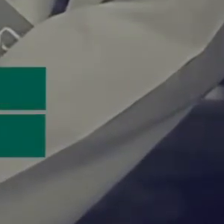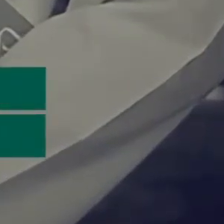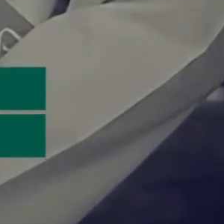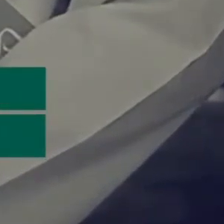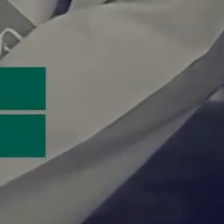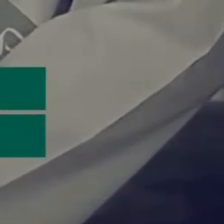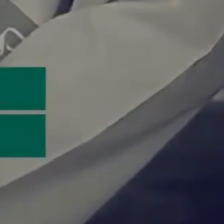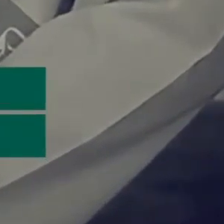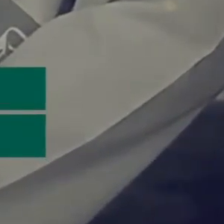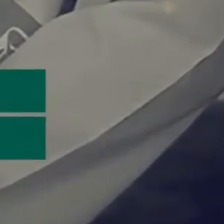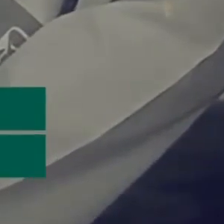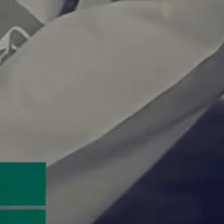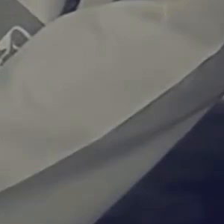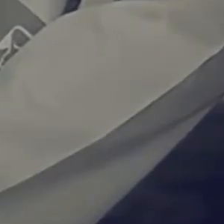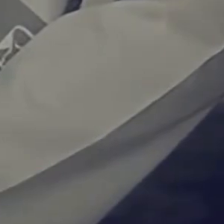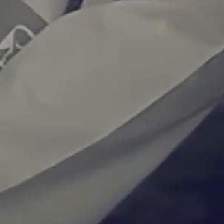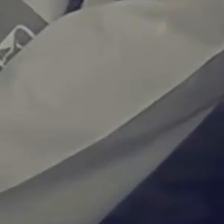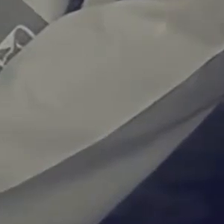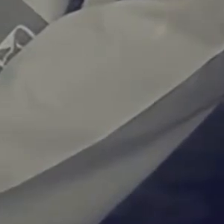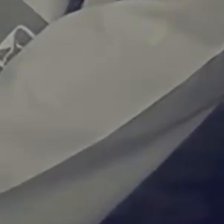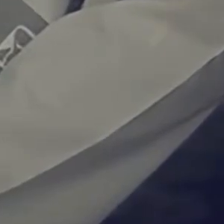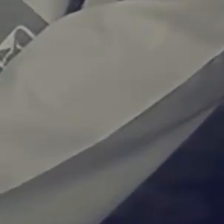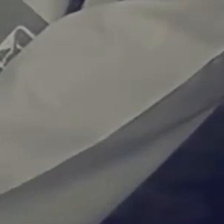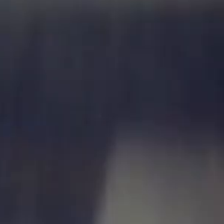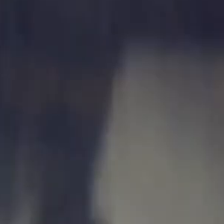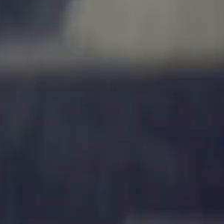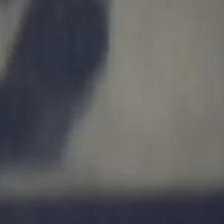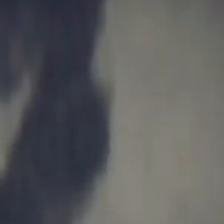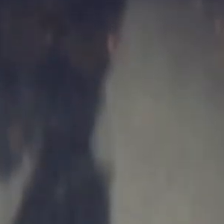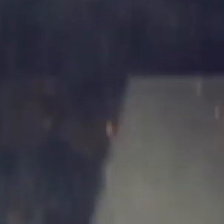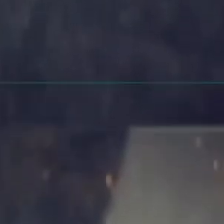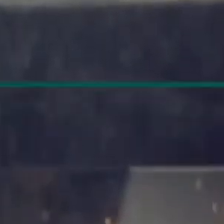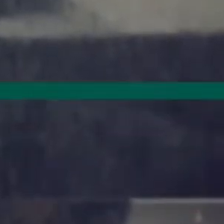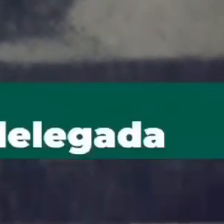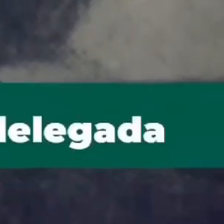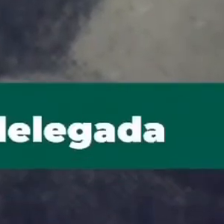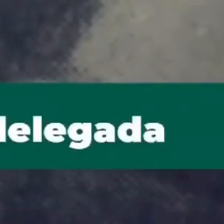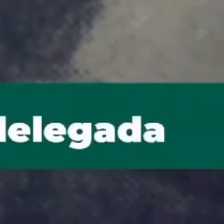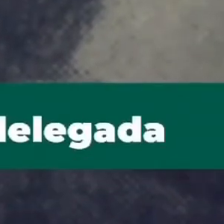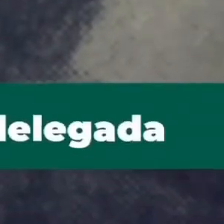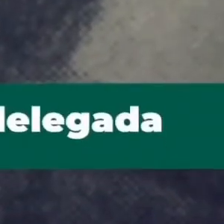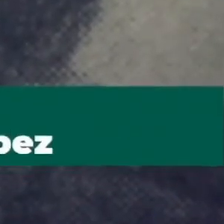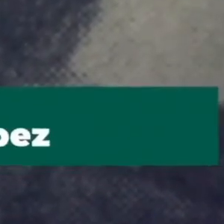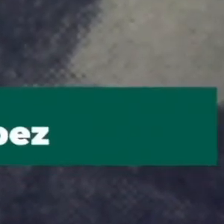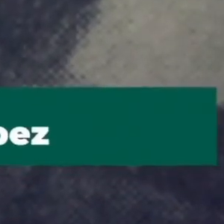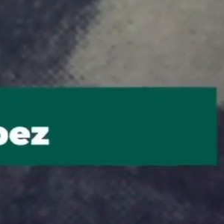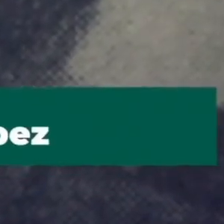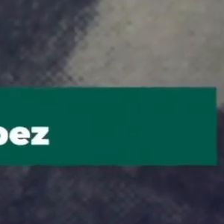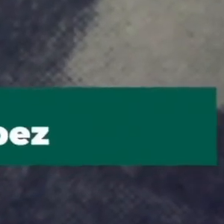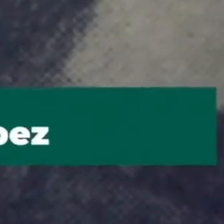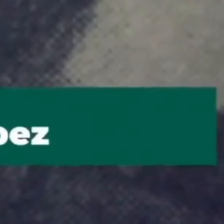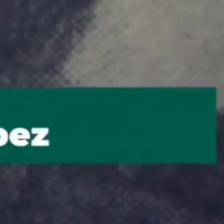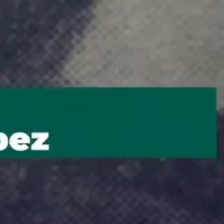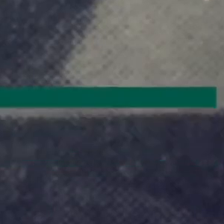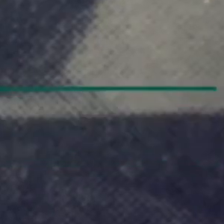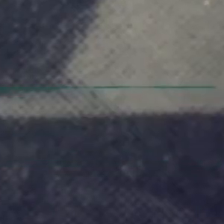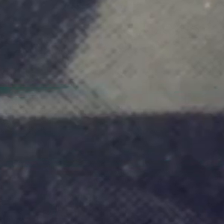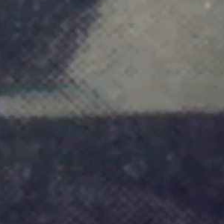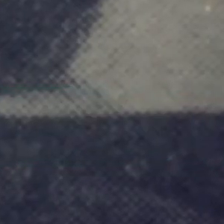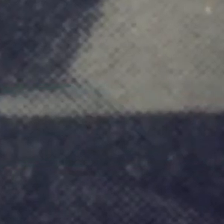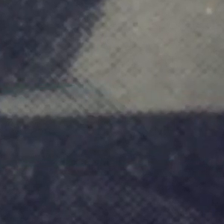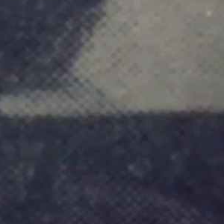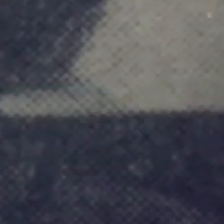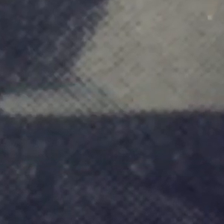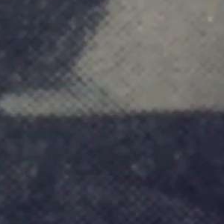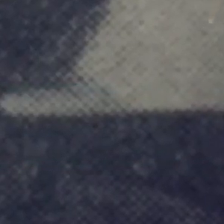Médica, convirtiéndose en la más importante de Latinoamérica. Se designa en Colima a la primera delegada, licenciada Josefina López de Espinosa,